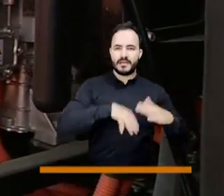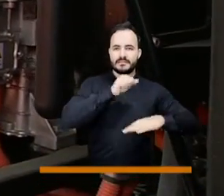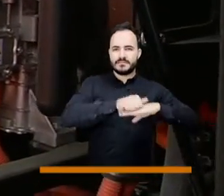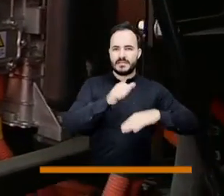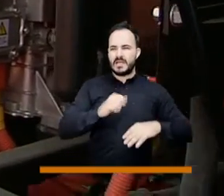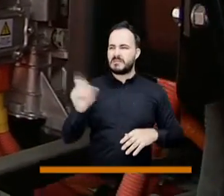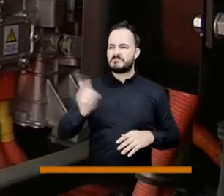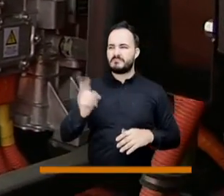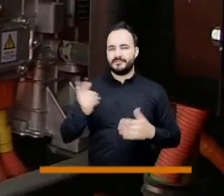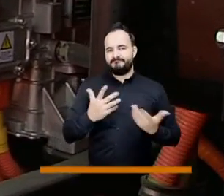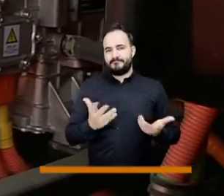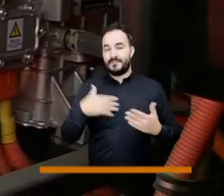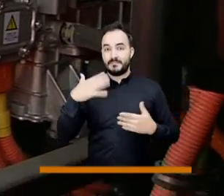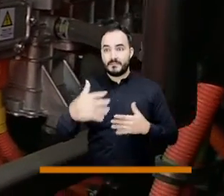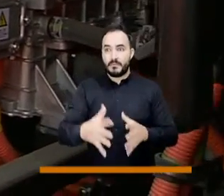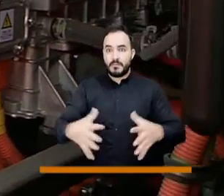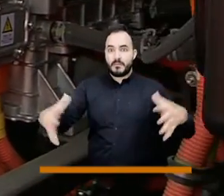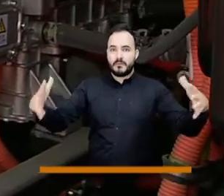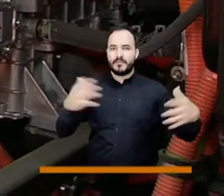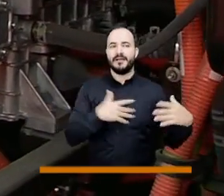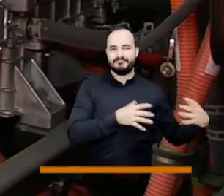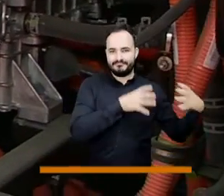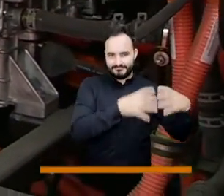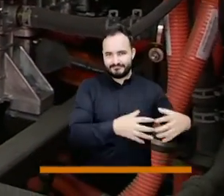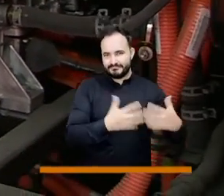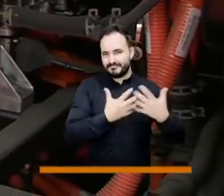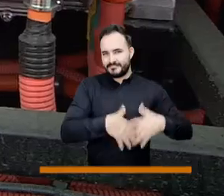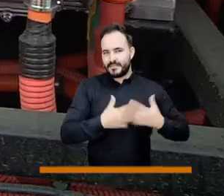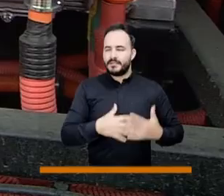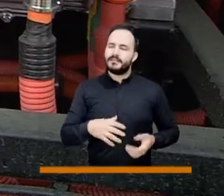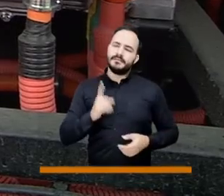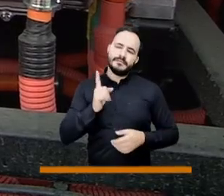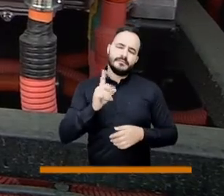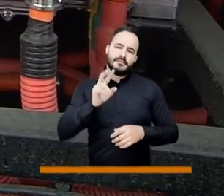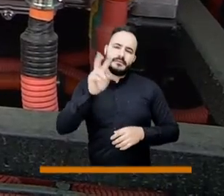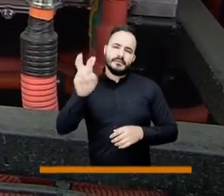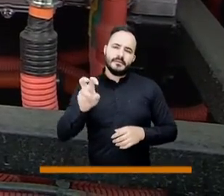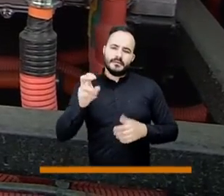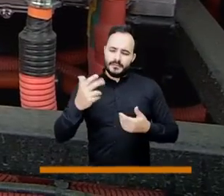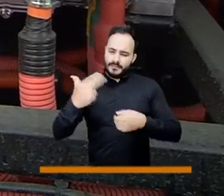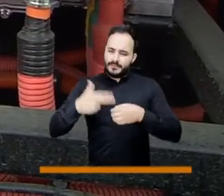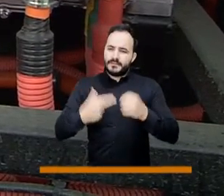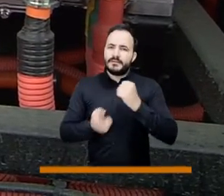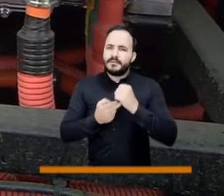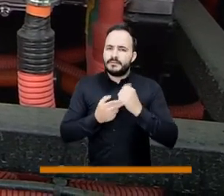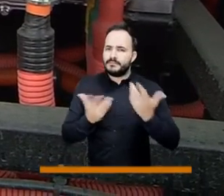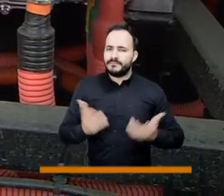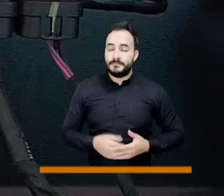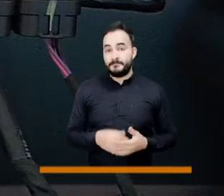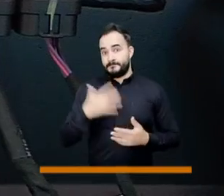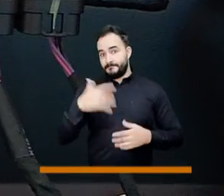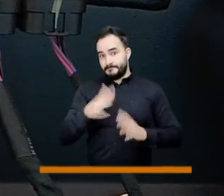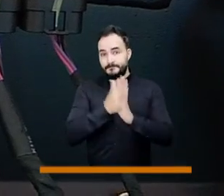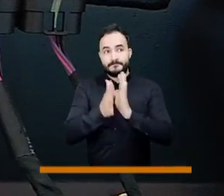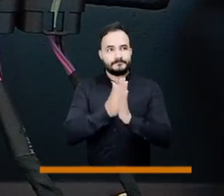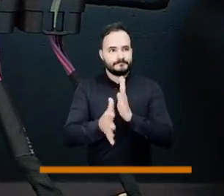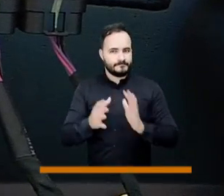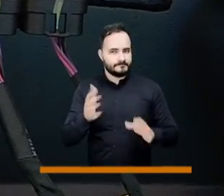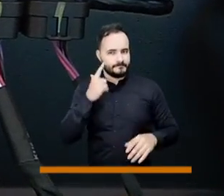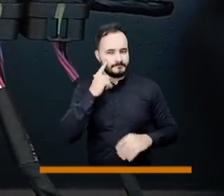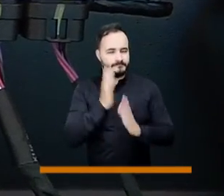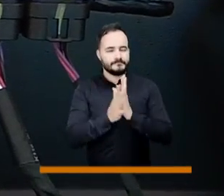baterías. Y en términos económicos, para ellos también, Ricardo, en ahorro de combustible, ¿eso qué puede representar? Es impresionante. Mira, en un